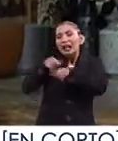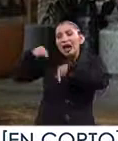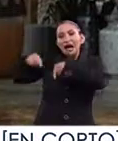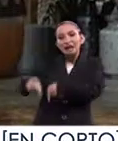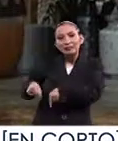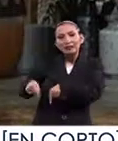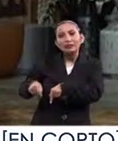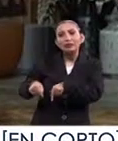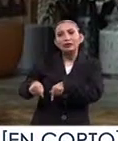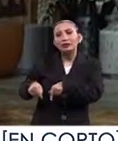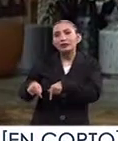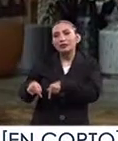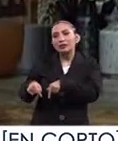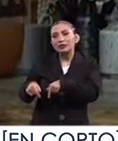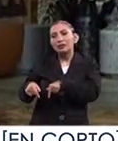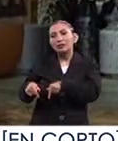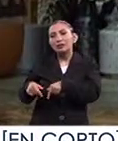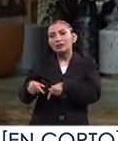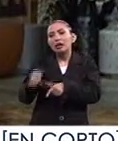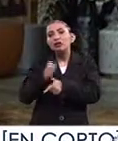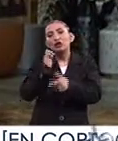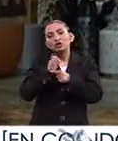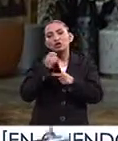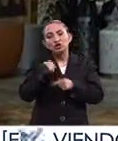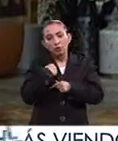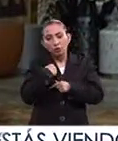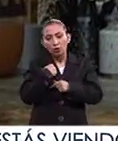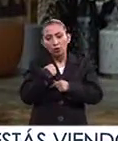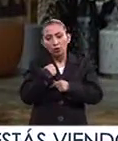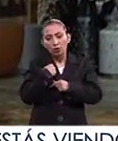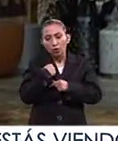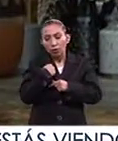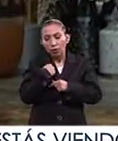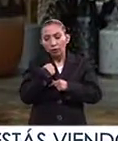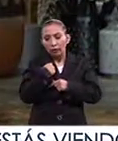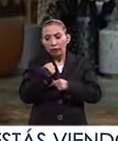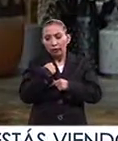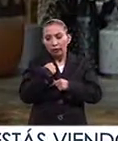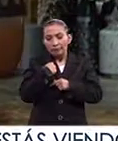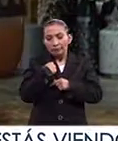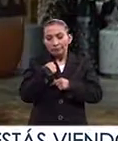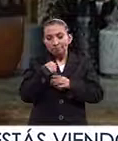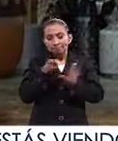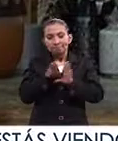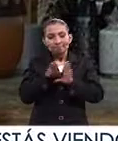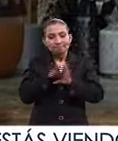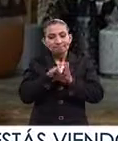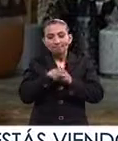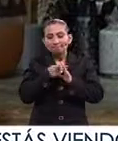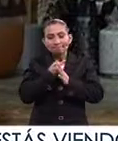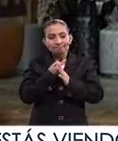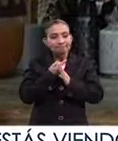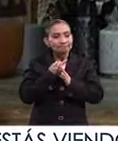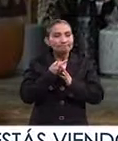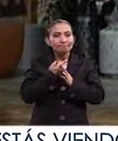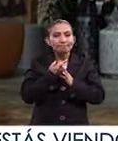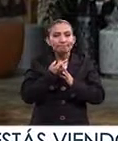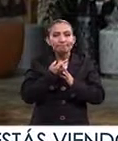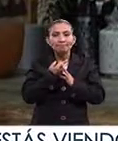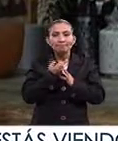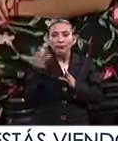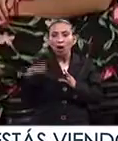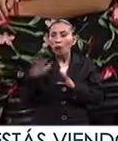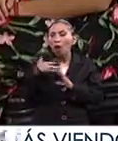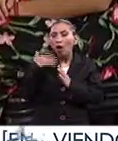continuar. Y fue que empecé a, de alguna manera, a buscar